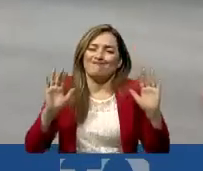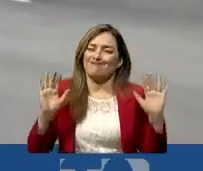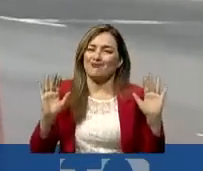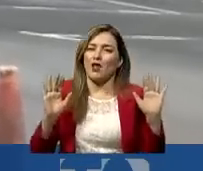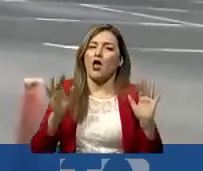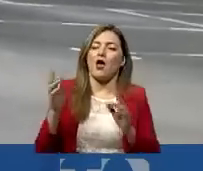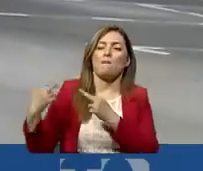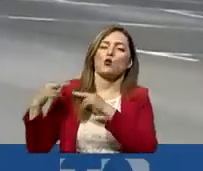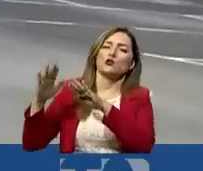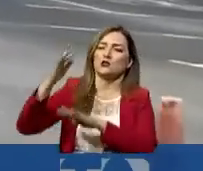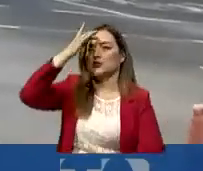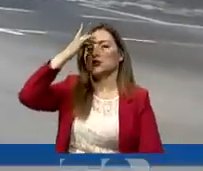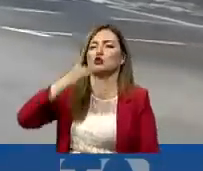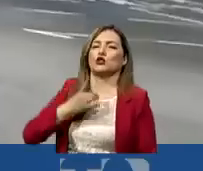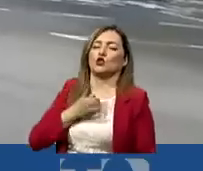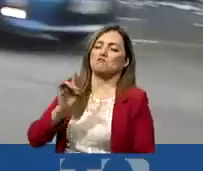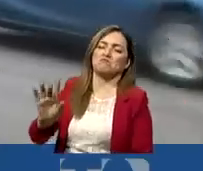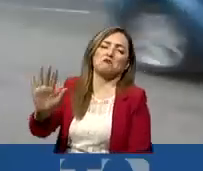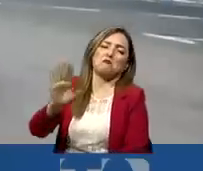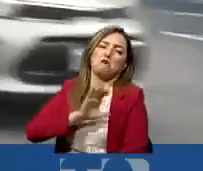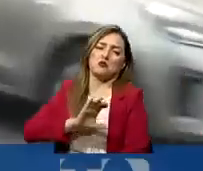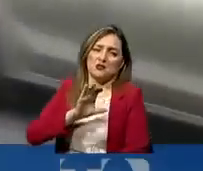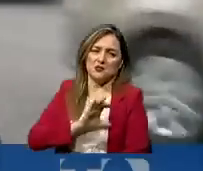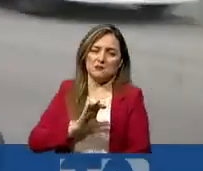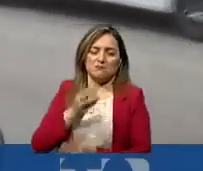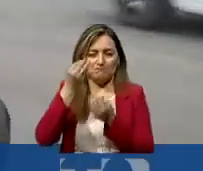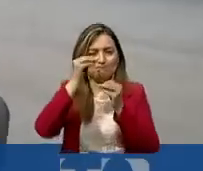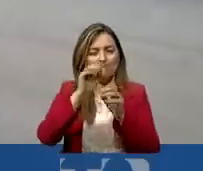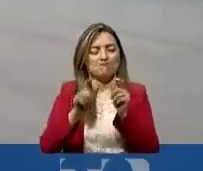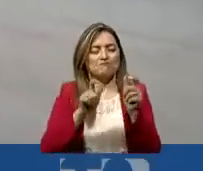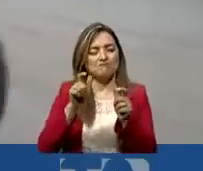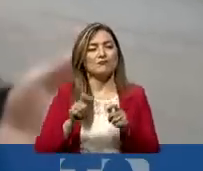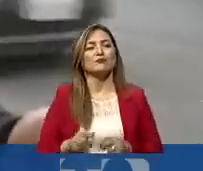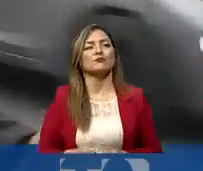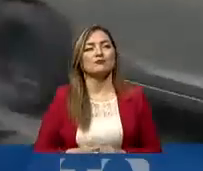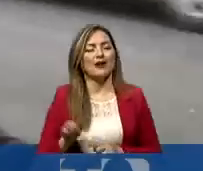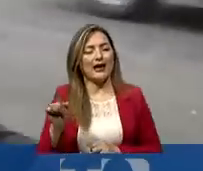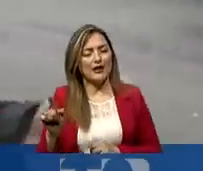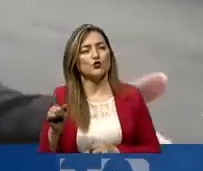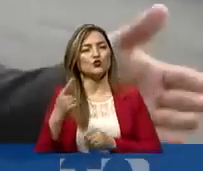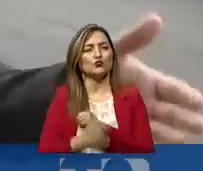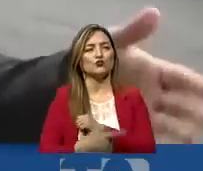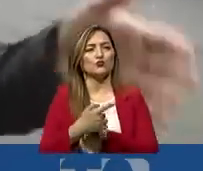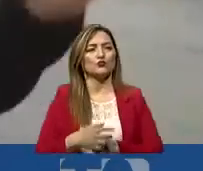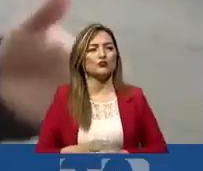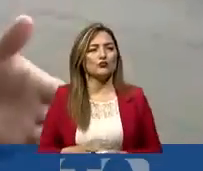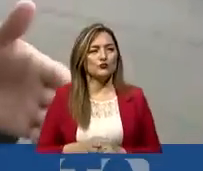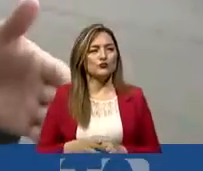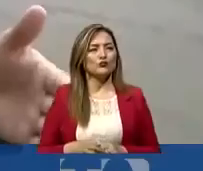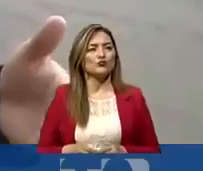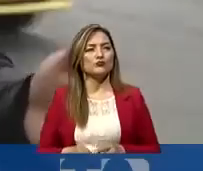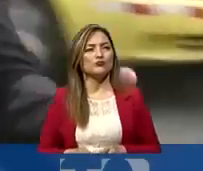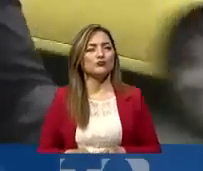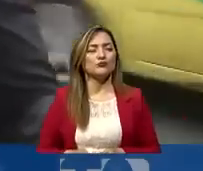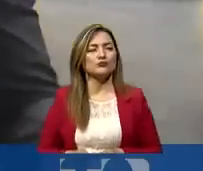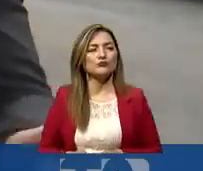cada municipio, es decir, será socializado esta normativa con los municipios para ver que ellos emitan las sanciones justamente en cada